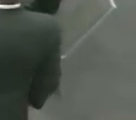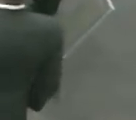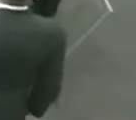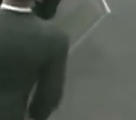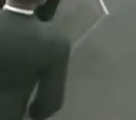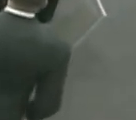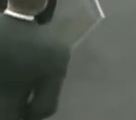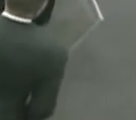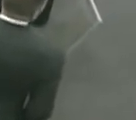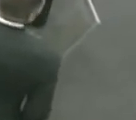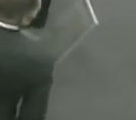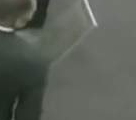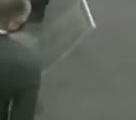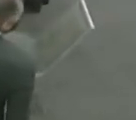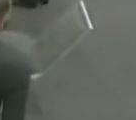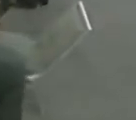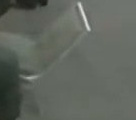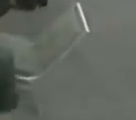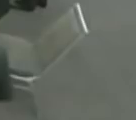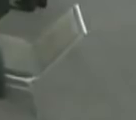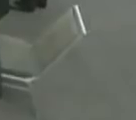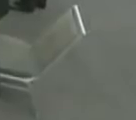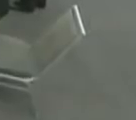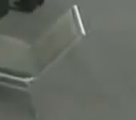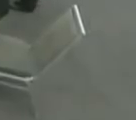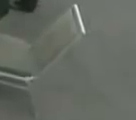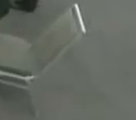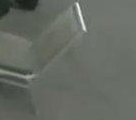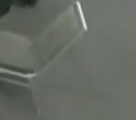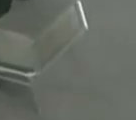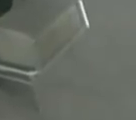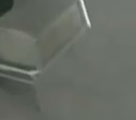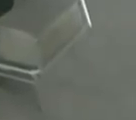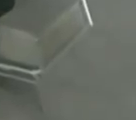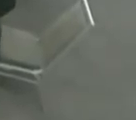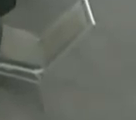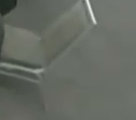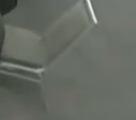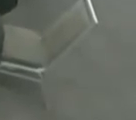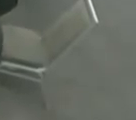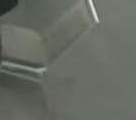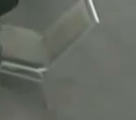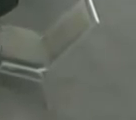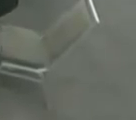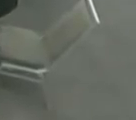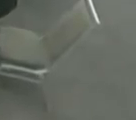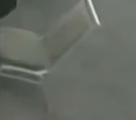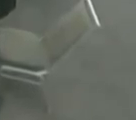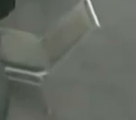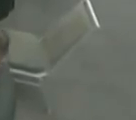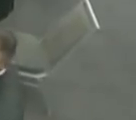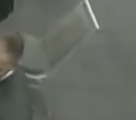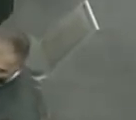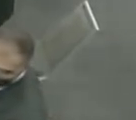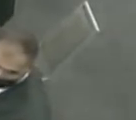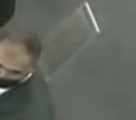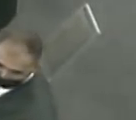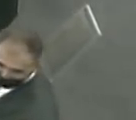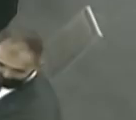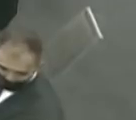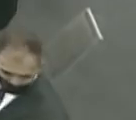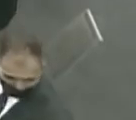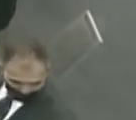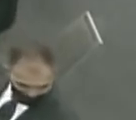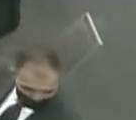Paz y Reconciliación de la Asamblea Nacional. A través de esta comisión, grupos sociales, políticos, económicos